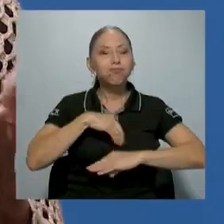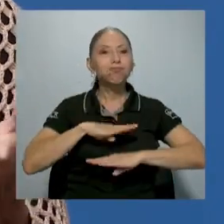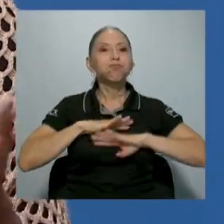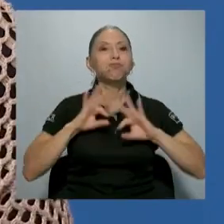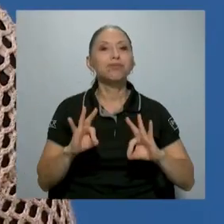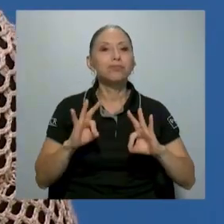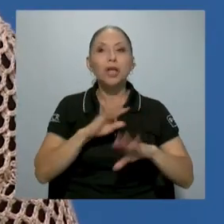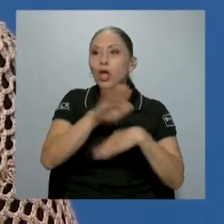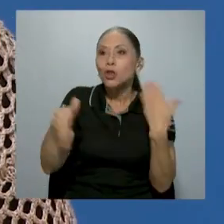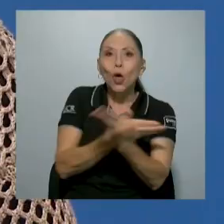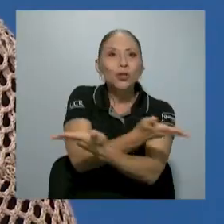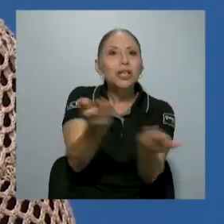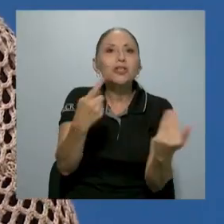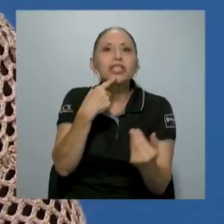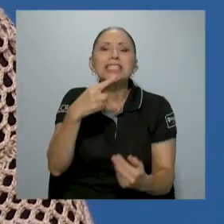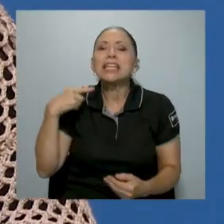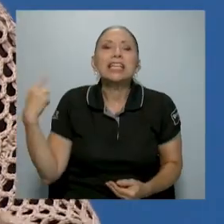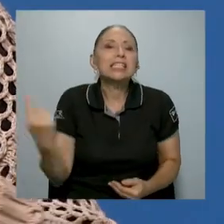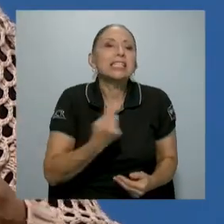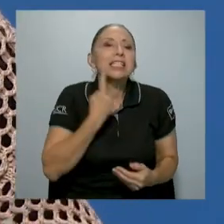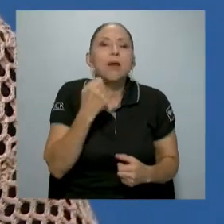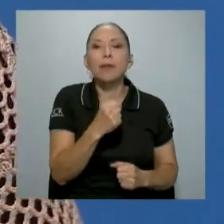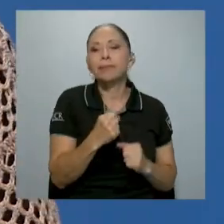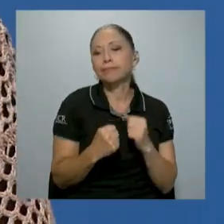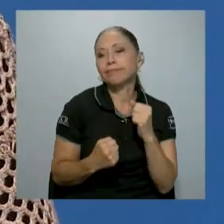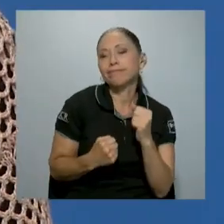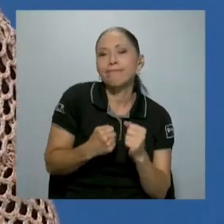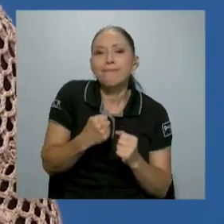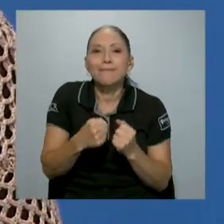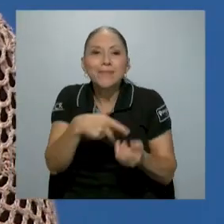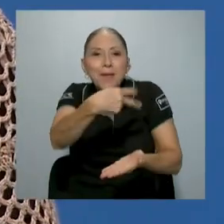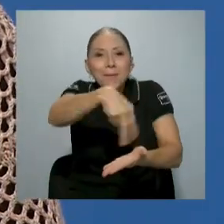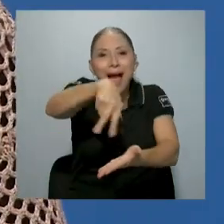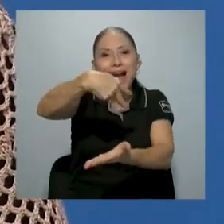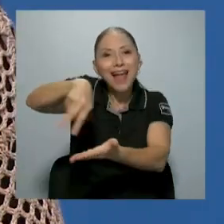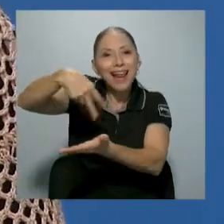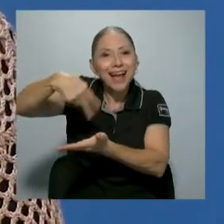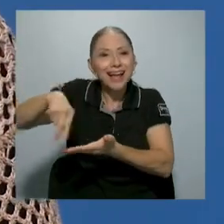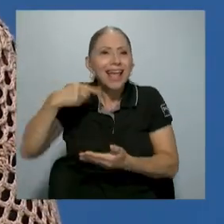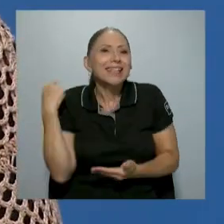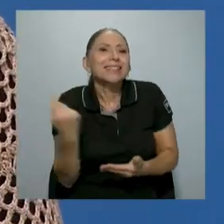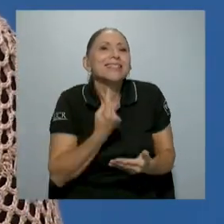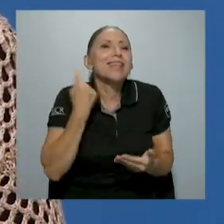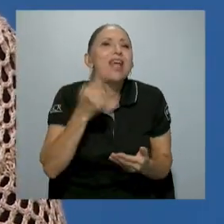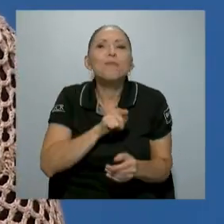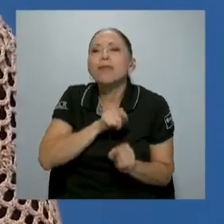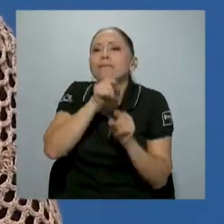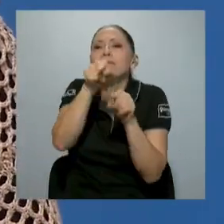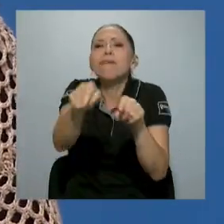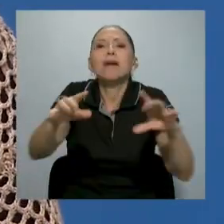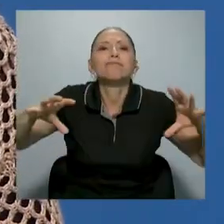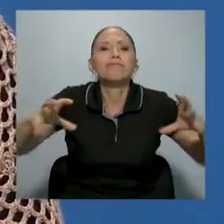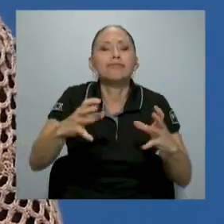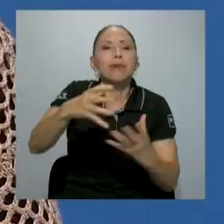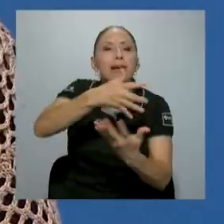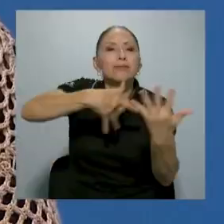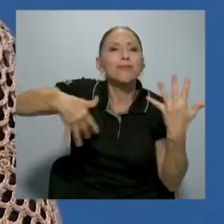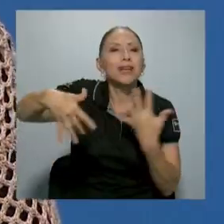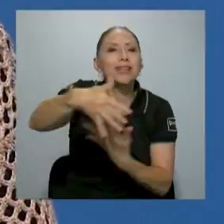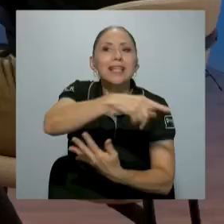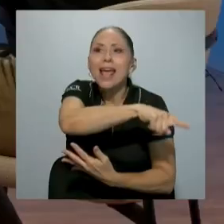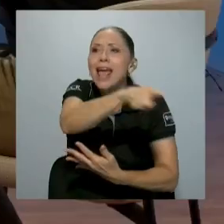que siempre bailan, ¿verdad? Que siempre se reúnen, que siempre ese gozo que es un gozo